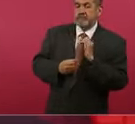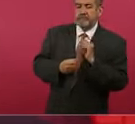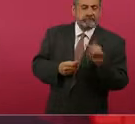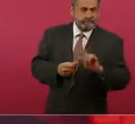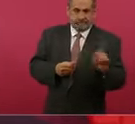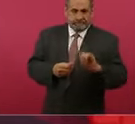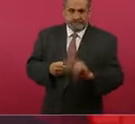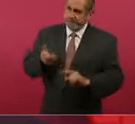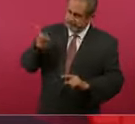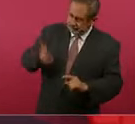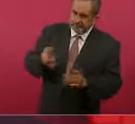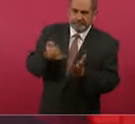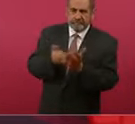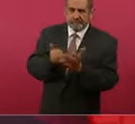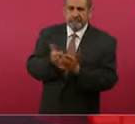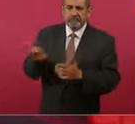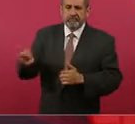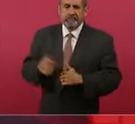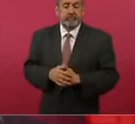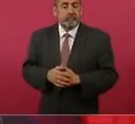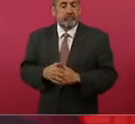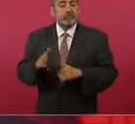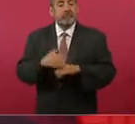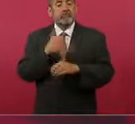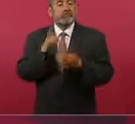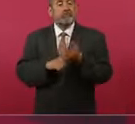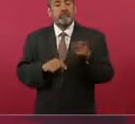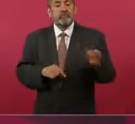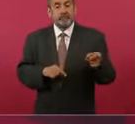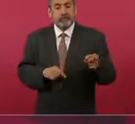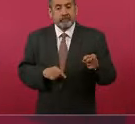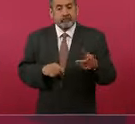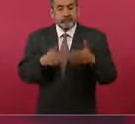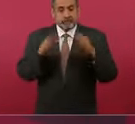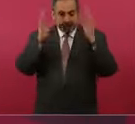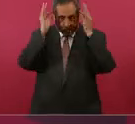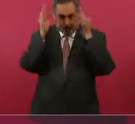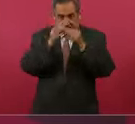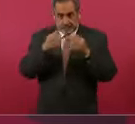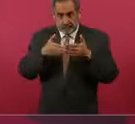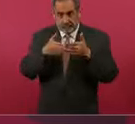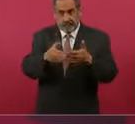porque el ingreso de las aduanas